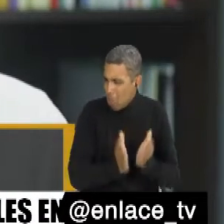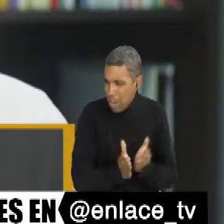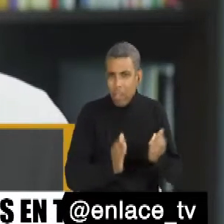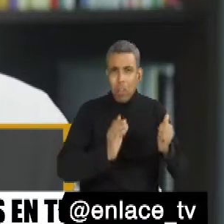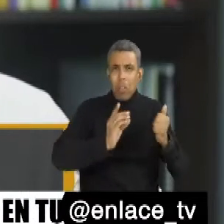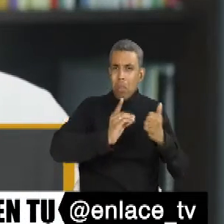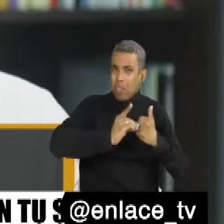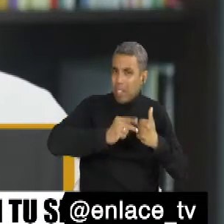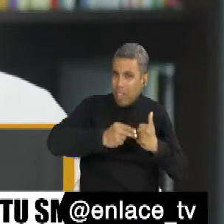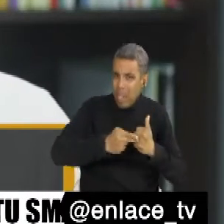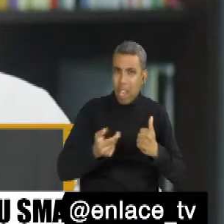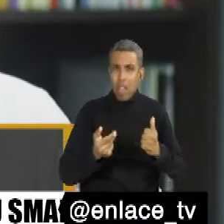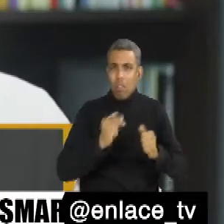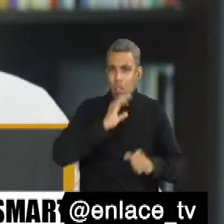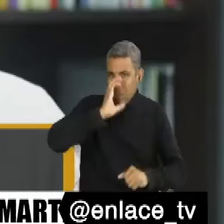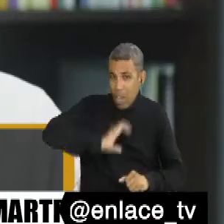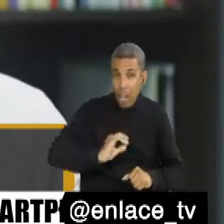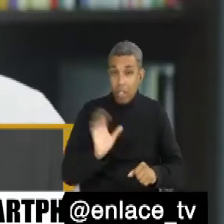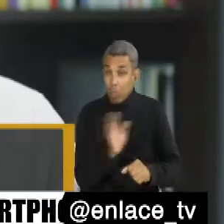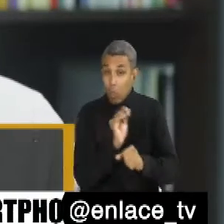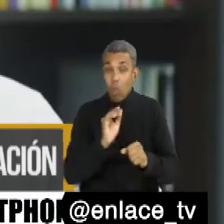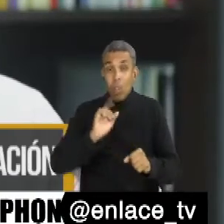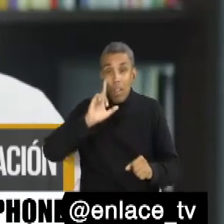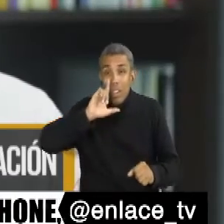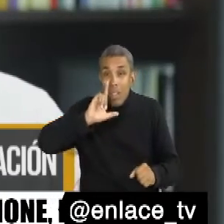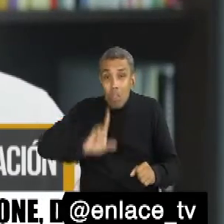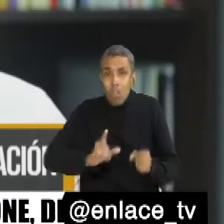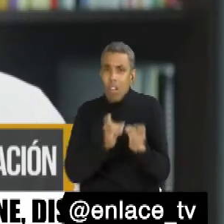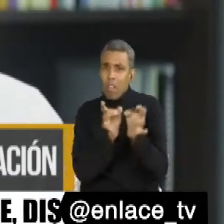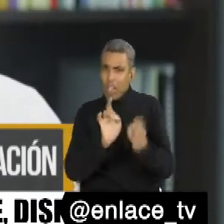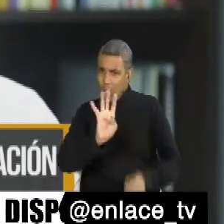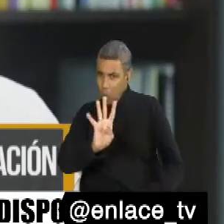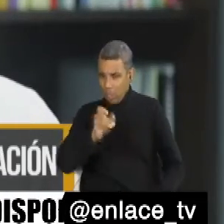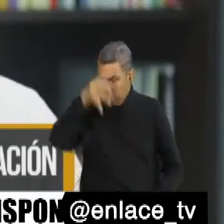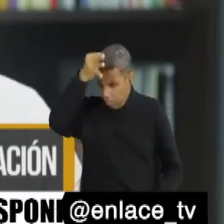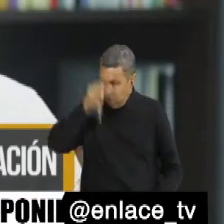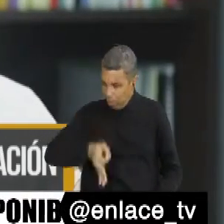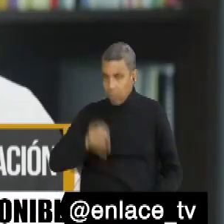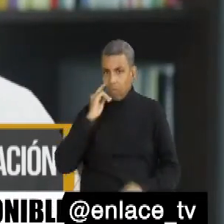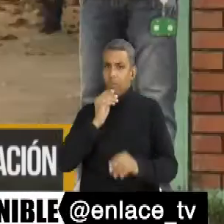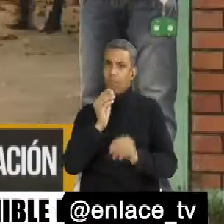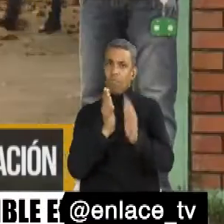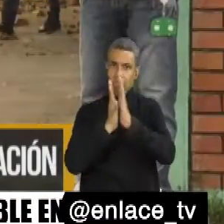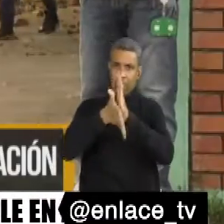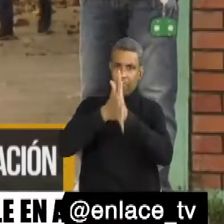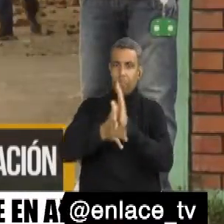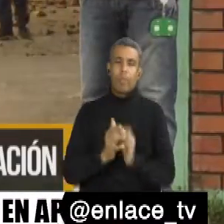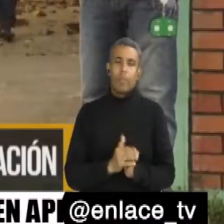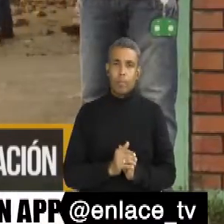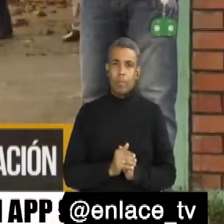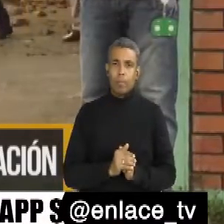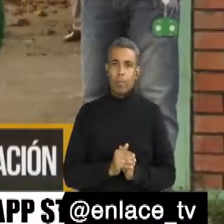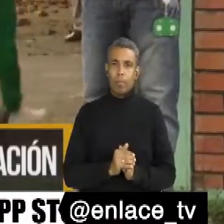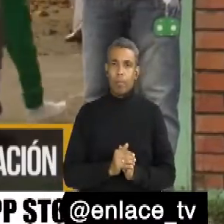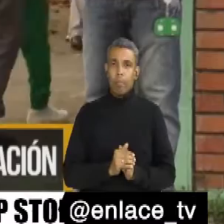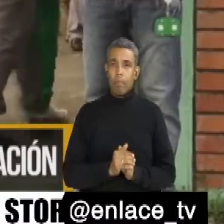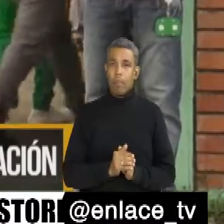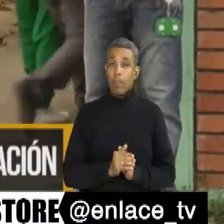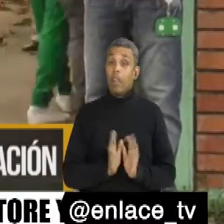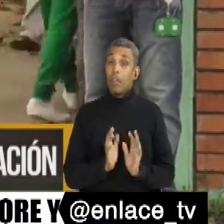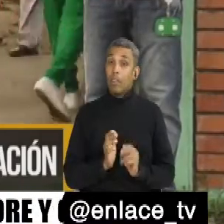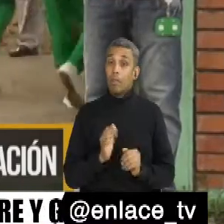tengan la tranquilidad que sin duda arrancaremos el 4 de julio con todos los estudiantes. Se espera que el estudiantado de los